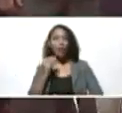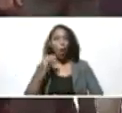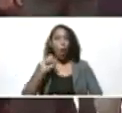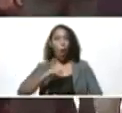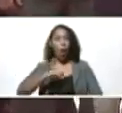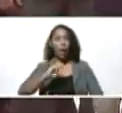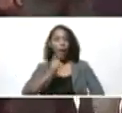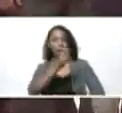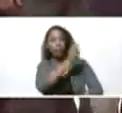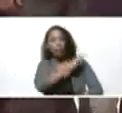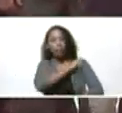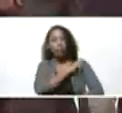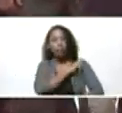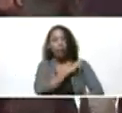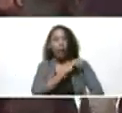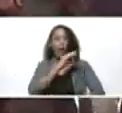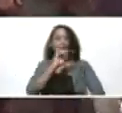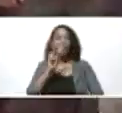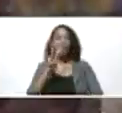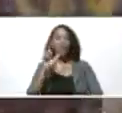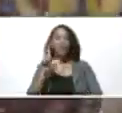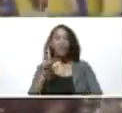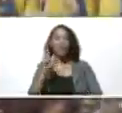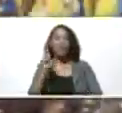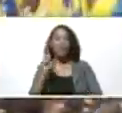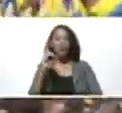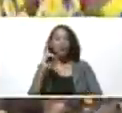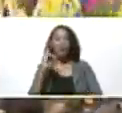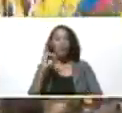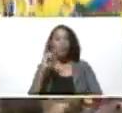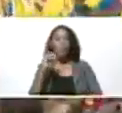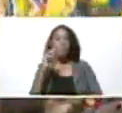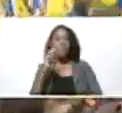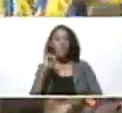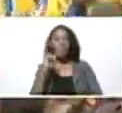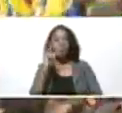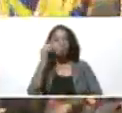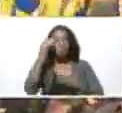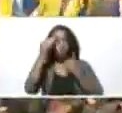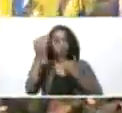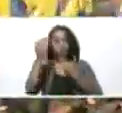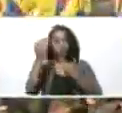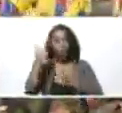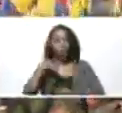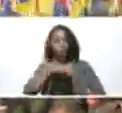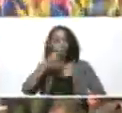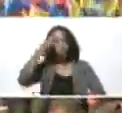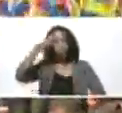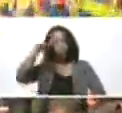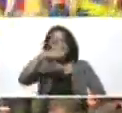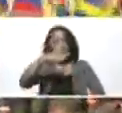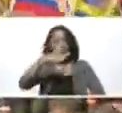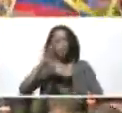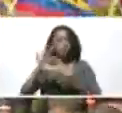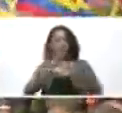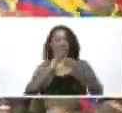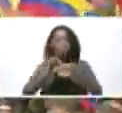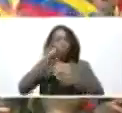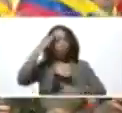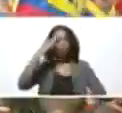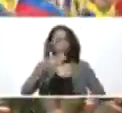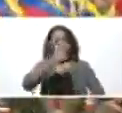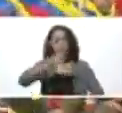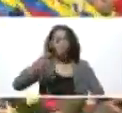en jefe, Vladimir Padrino López, por favor. Vamos a darle un saludo a nuestro pueblo en unión